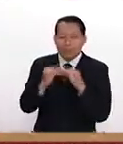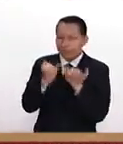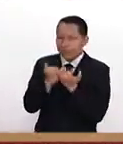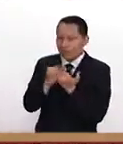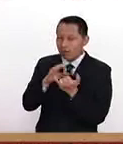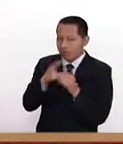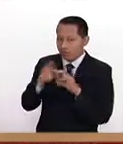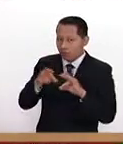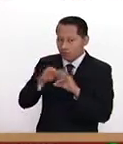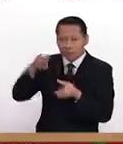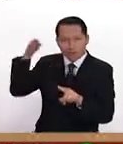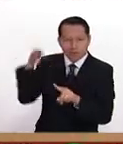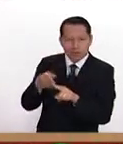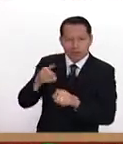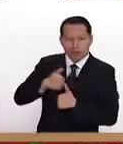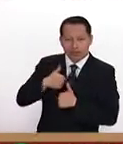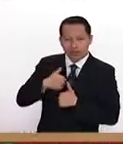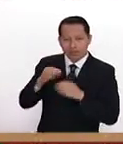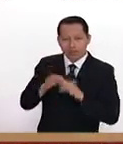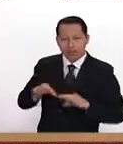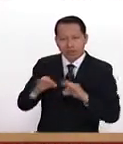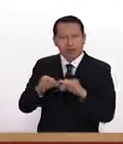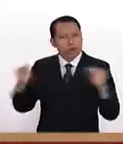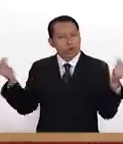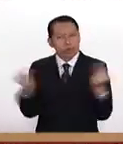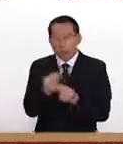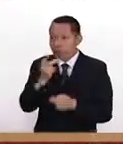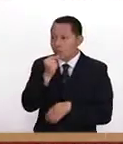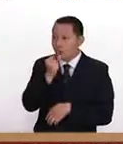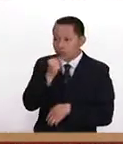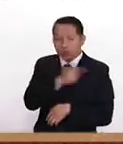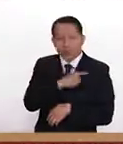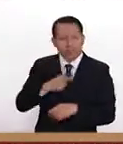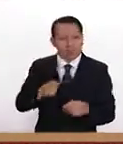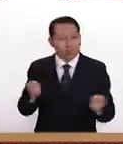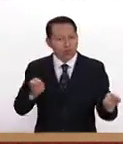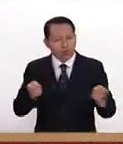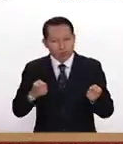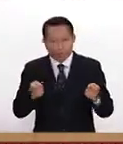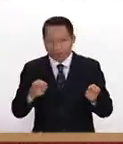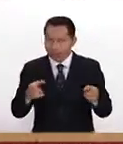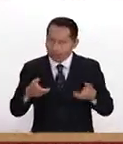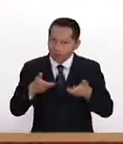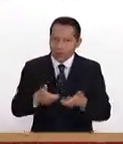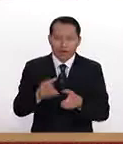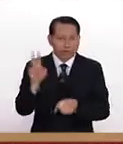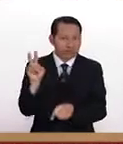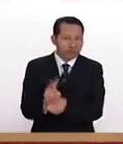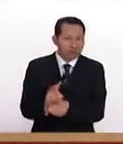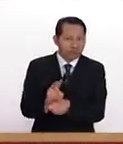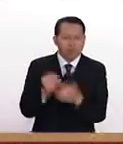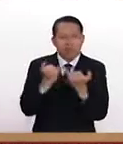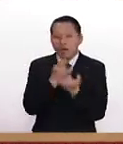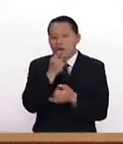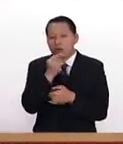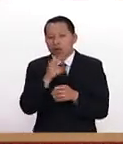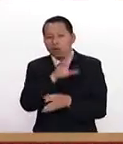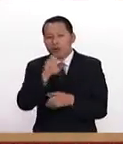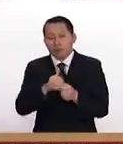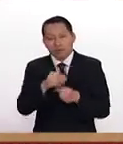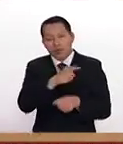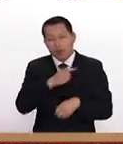ejército no urge que las policías sean las que retomen el control de las calles iurgi que las policías crezcan en sus